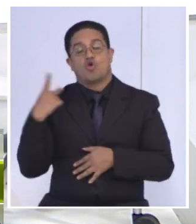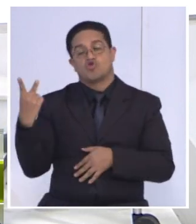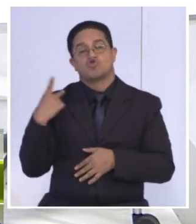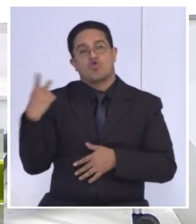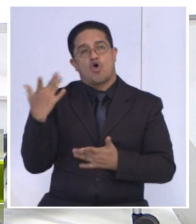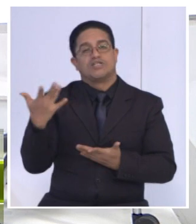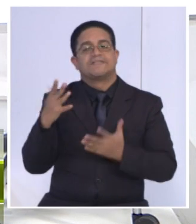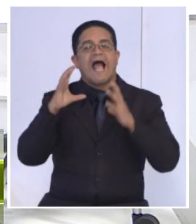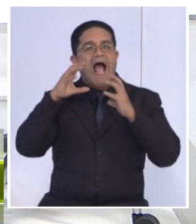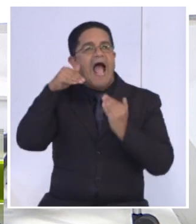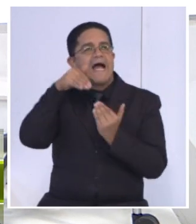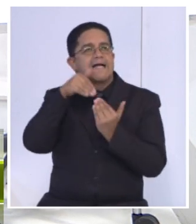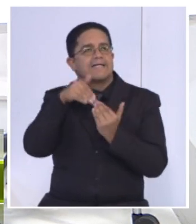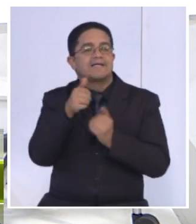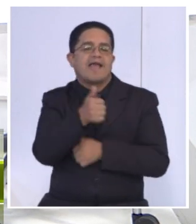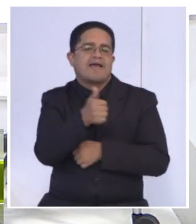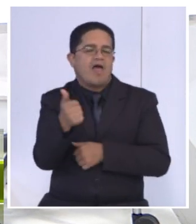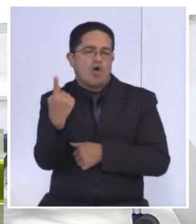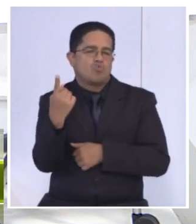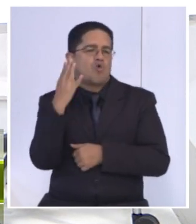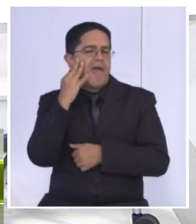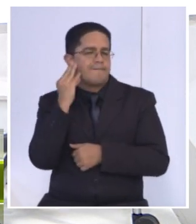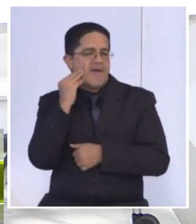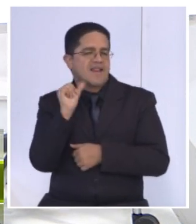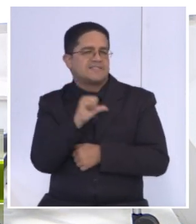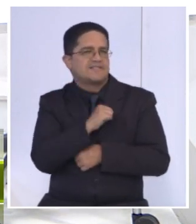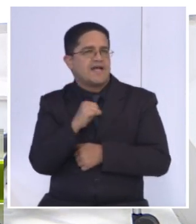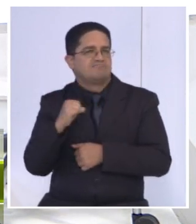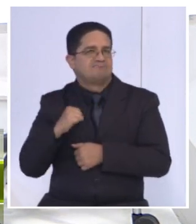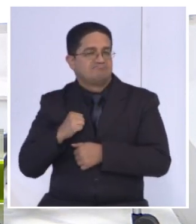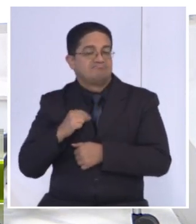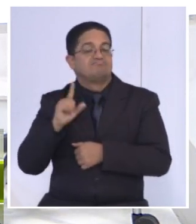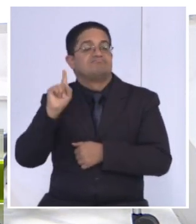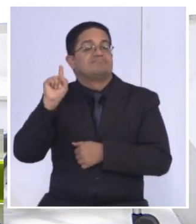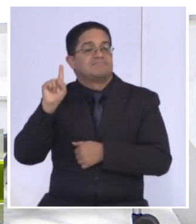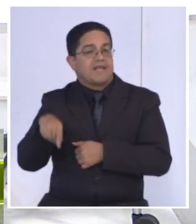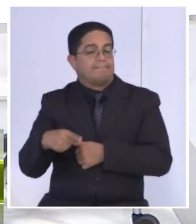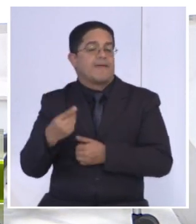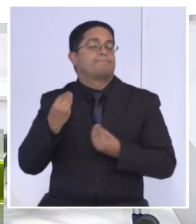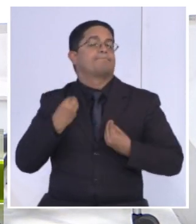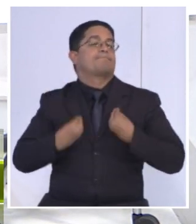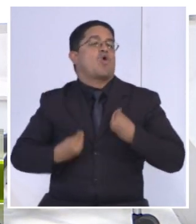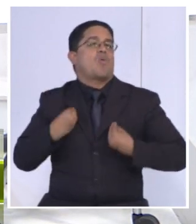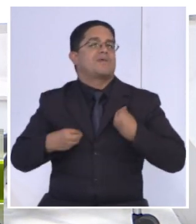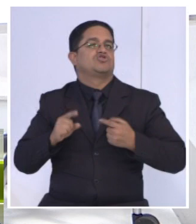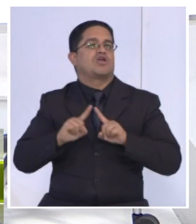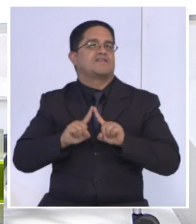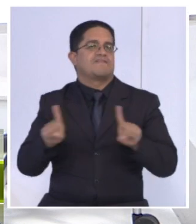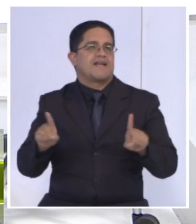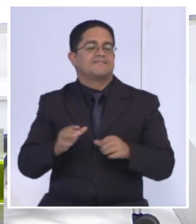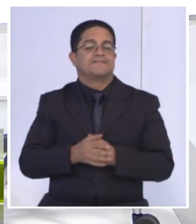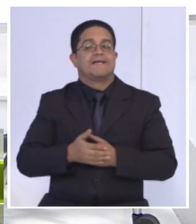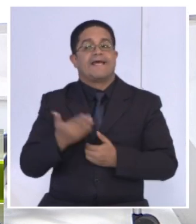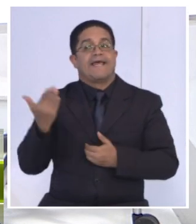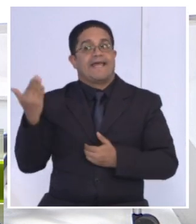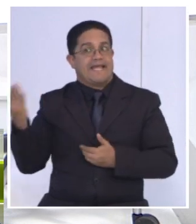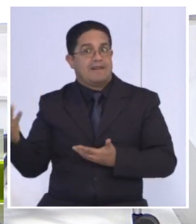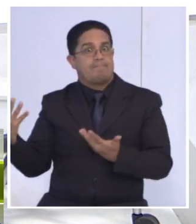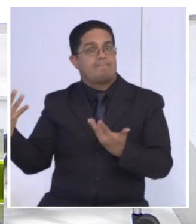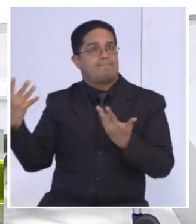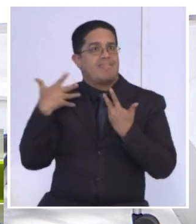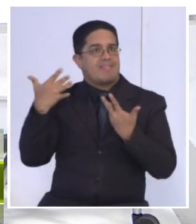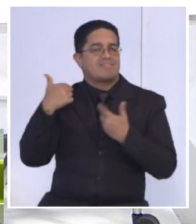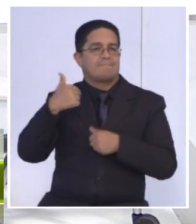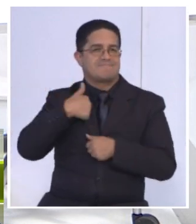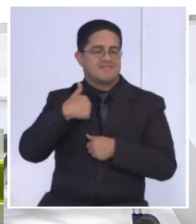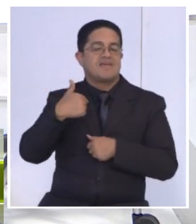cada uno con su experiencia individual y sus cargas totalmente diferentes. ¿Es La así? diferencia es que él me la trata a mí y yo no a